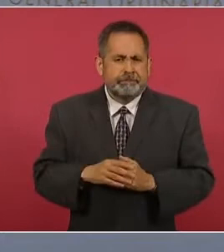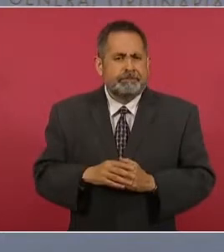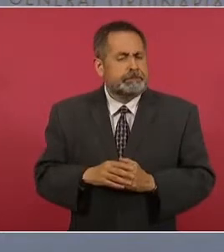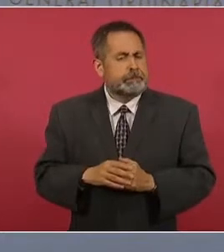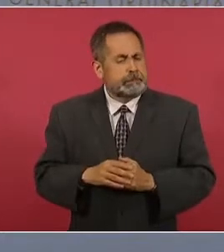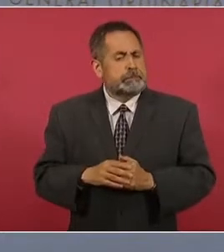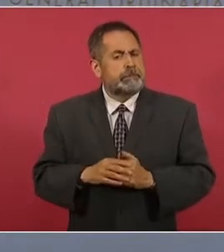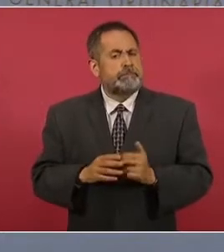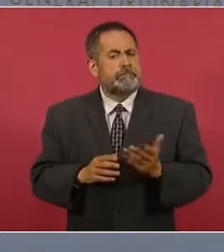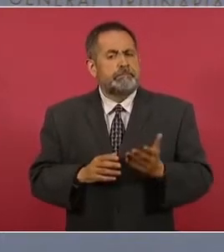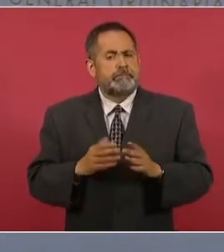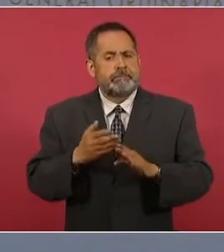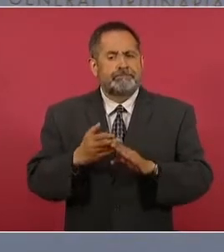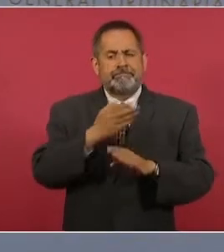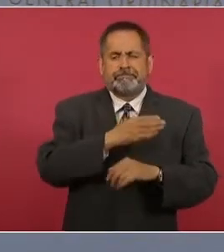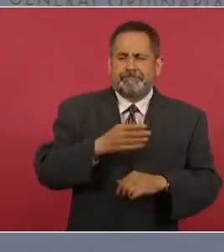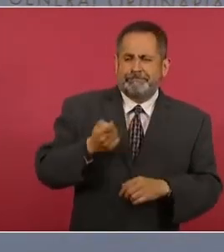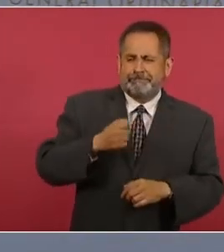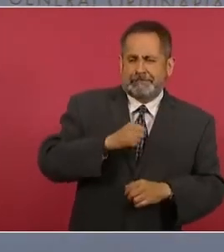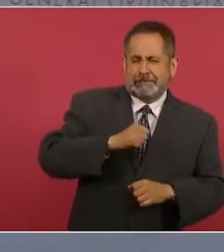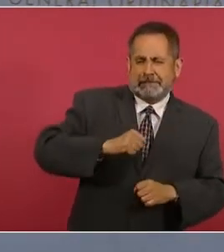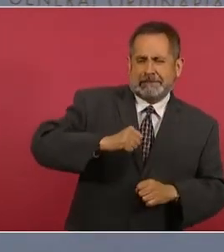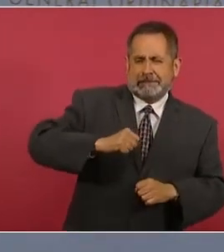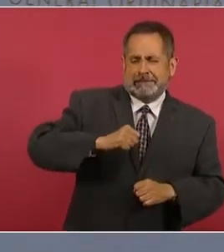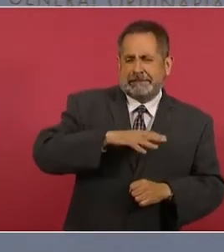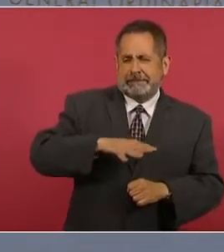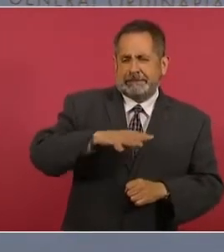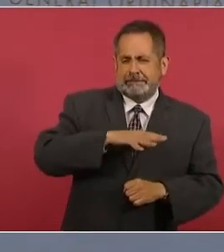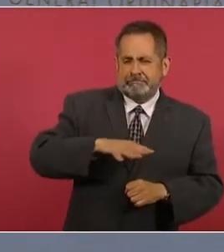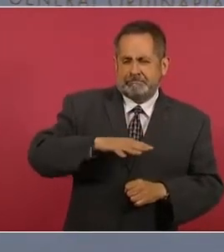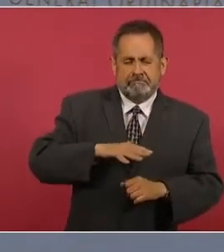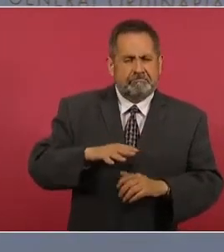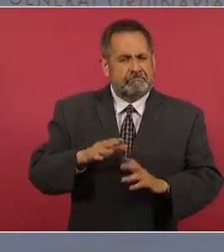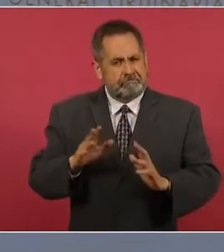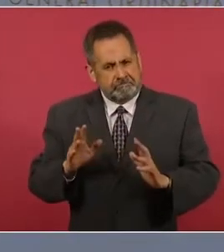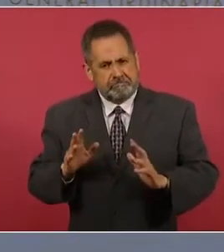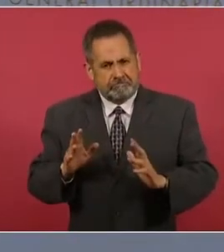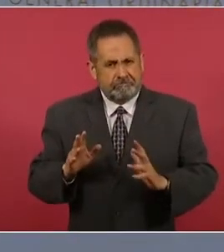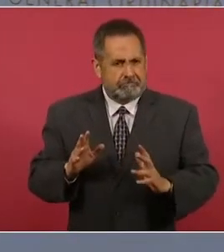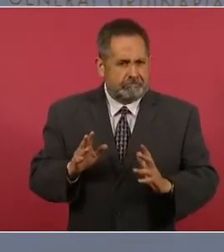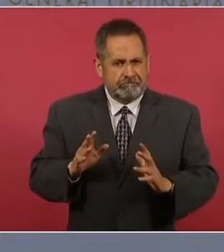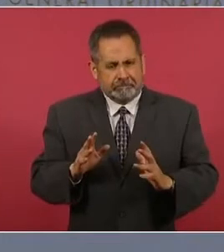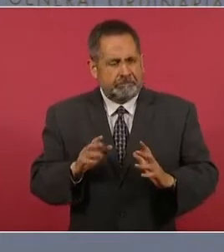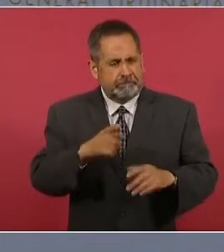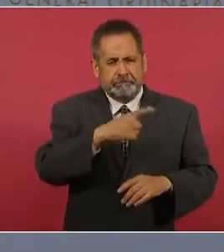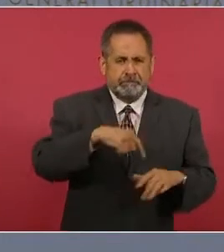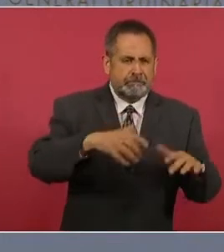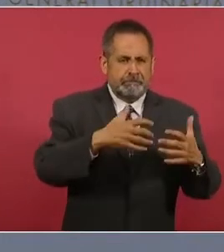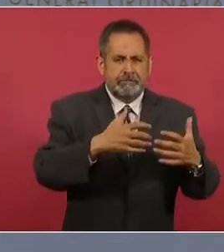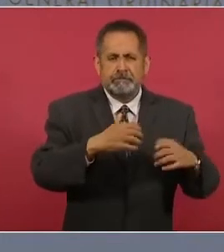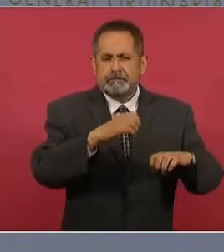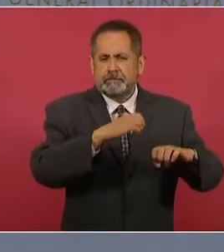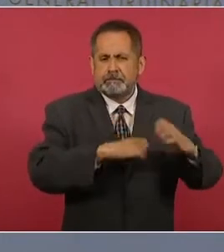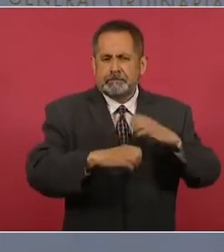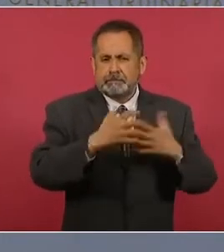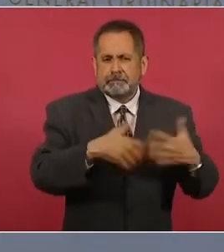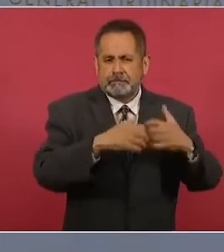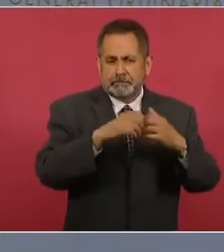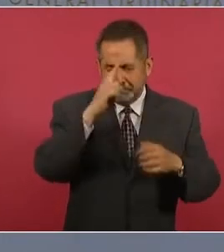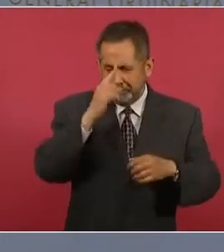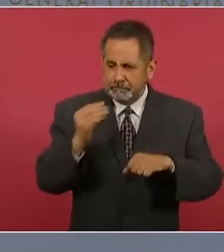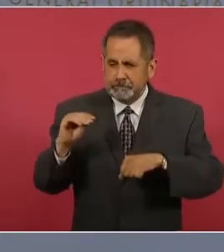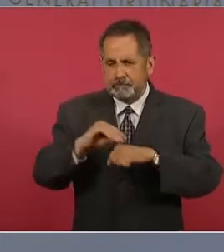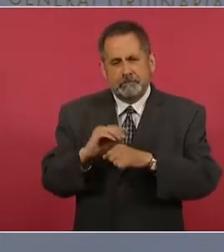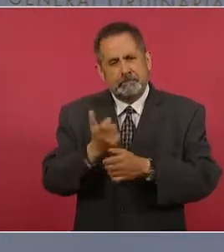Antes habían resistencias del sector empresarial para los